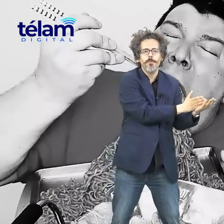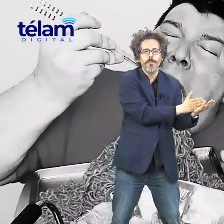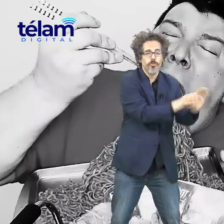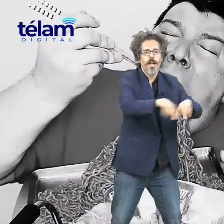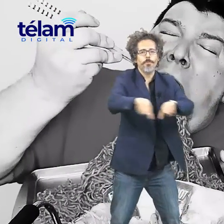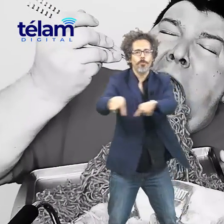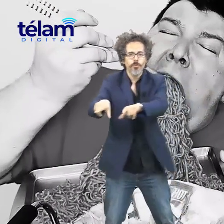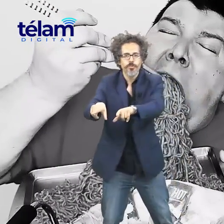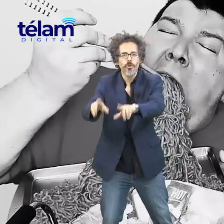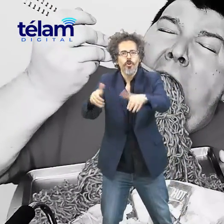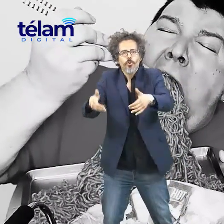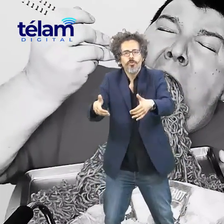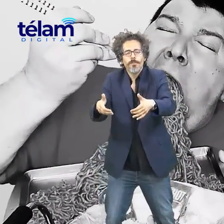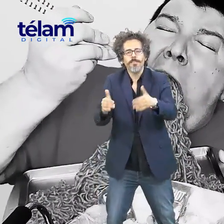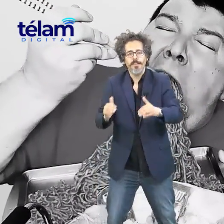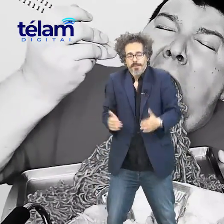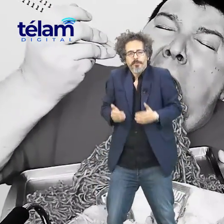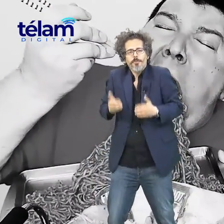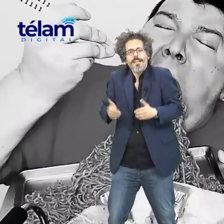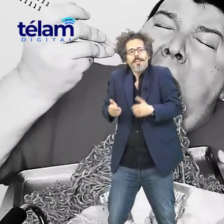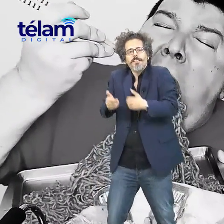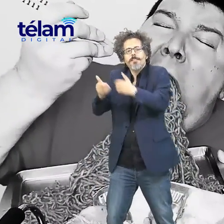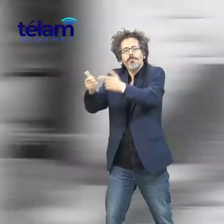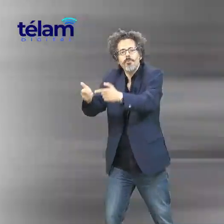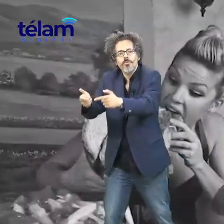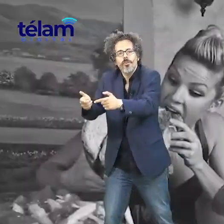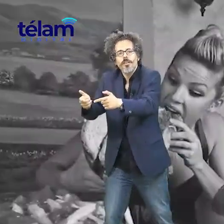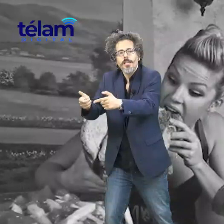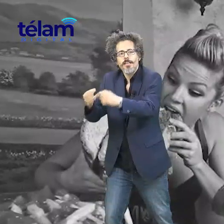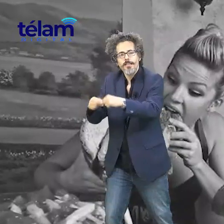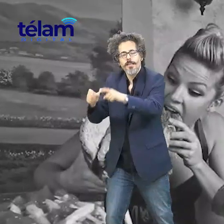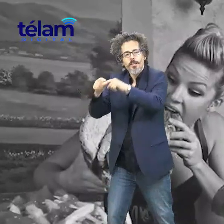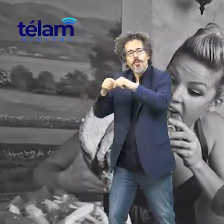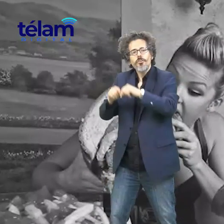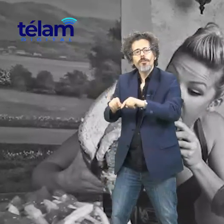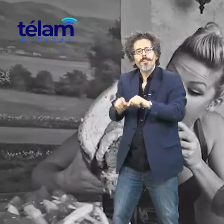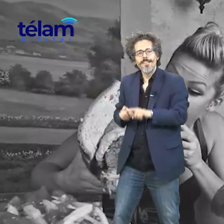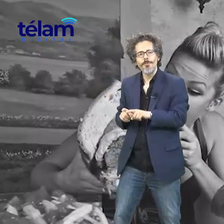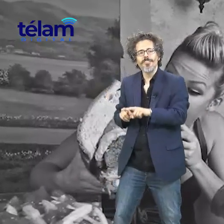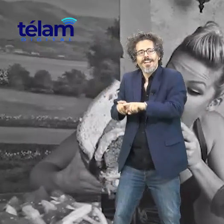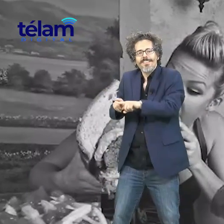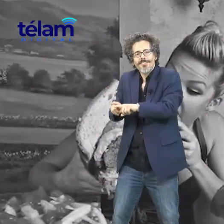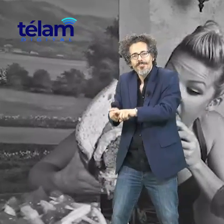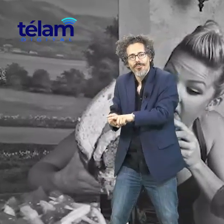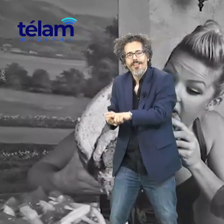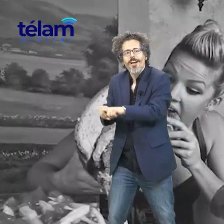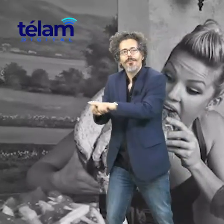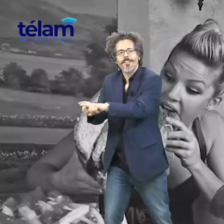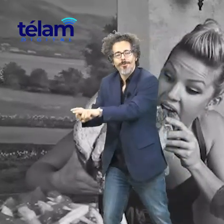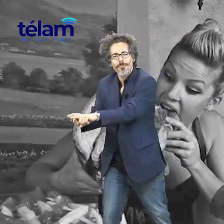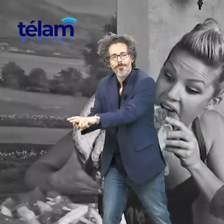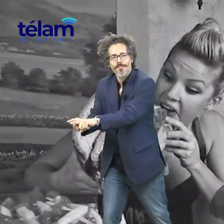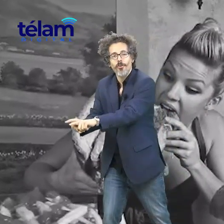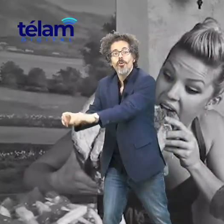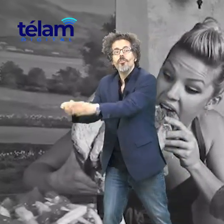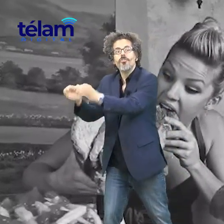diría Miguel Mateos a propósito justamente de dominar ese impulso en el que no le prestamos atención a